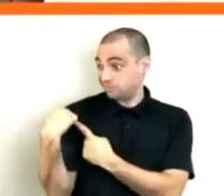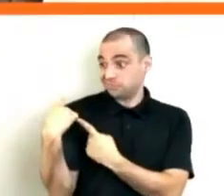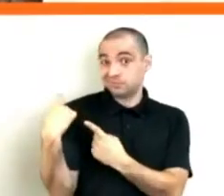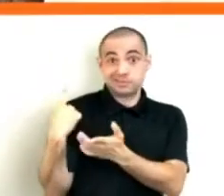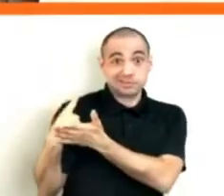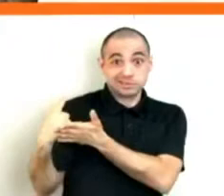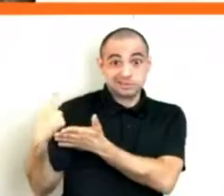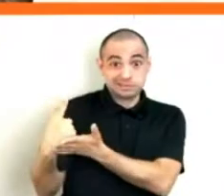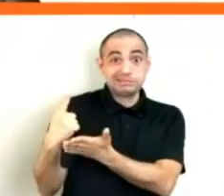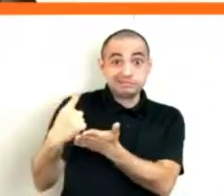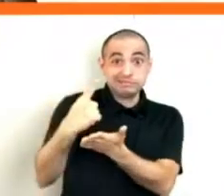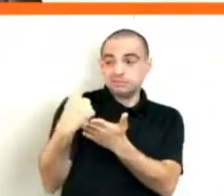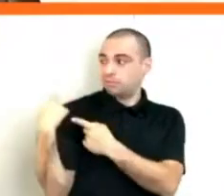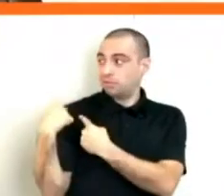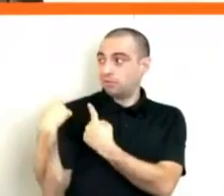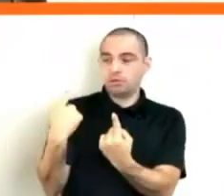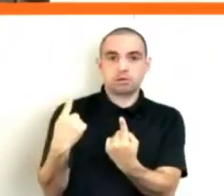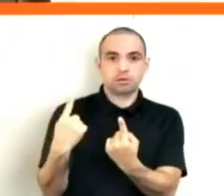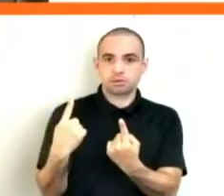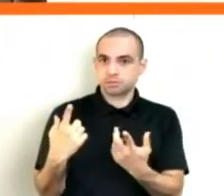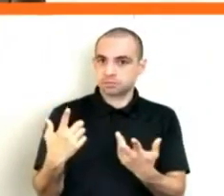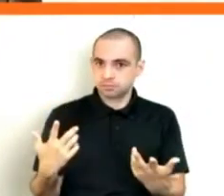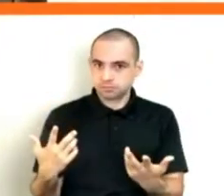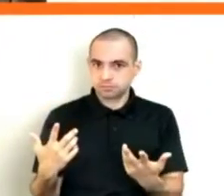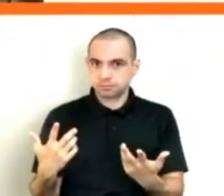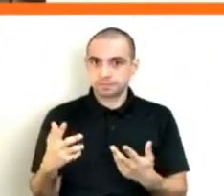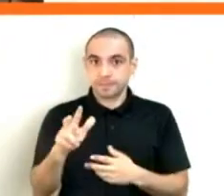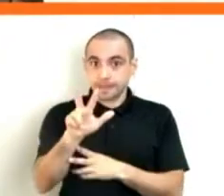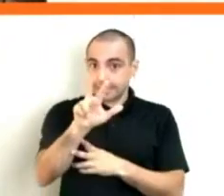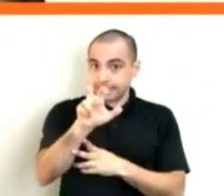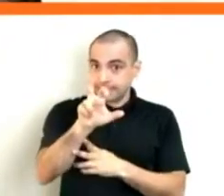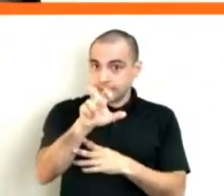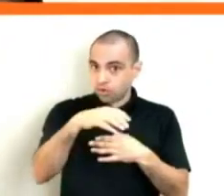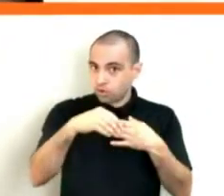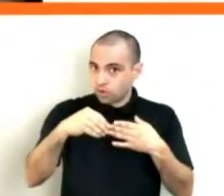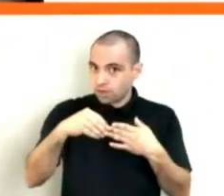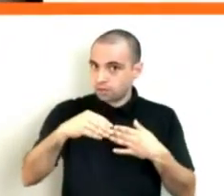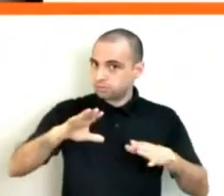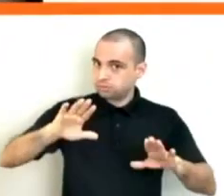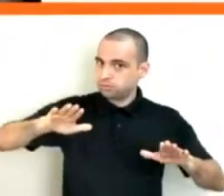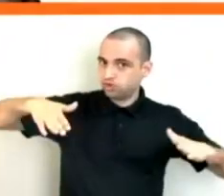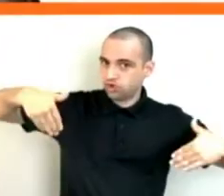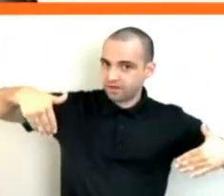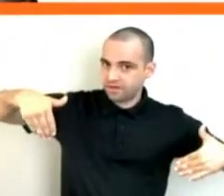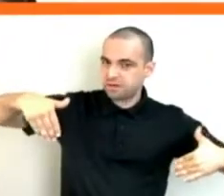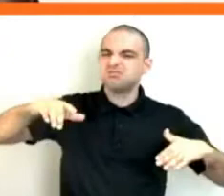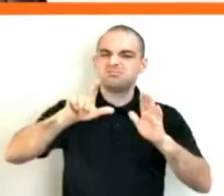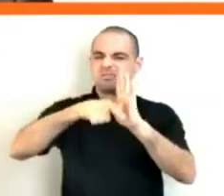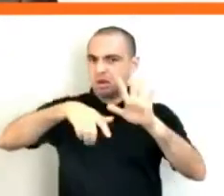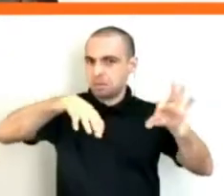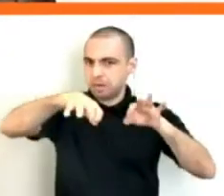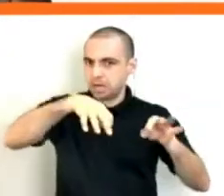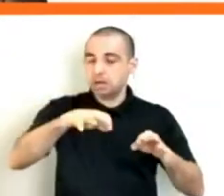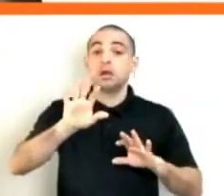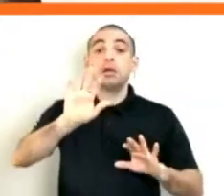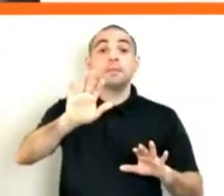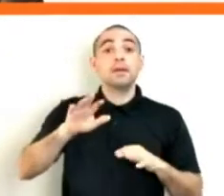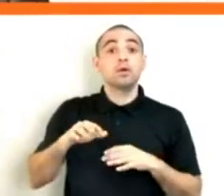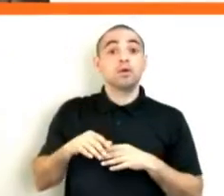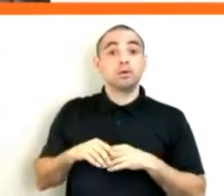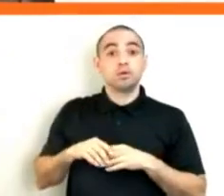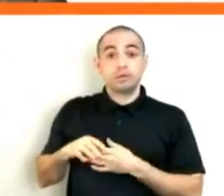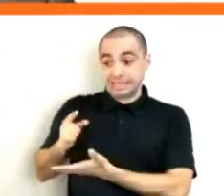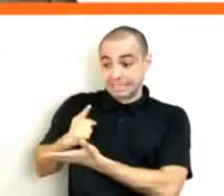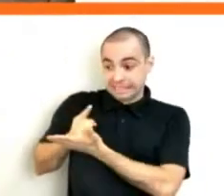semanal que mencionamos que aquí no va, ¿verdad? No va a estar saliendo los $300 porque le voy a explicar ahora más adelante lo de los 300, va a salir esas semanas únicamente,